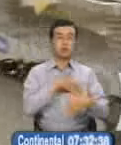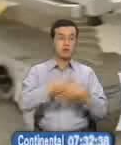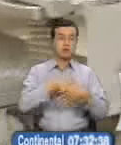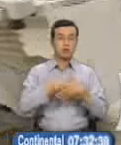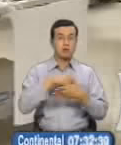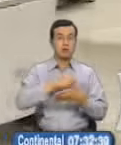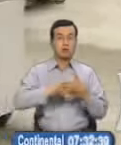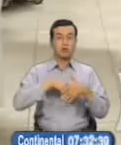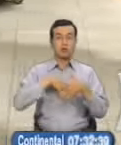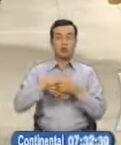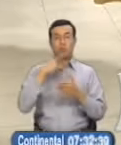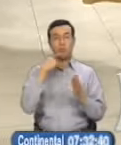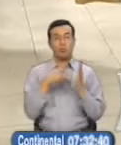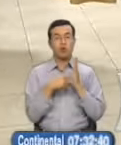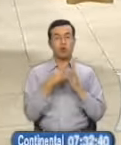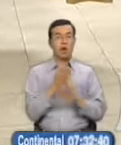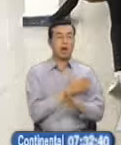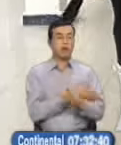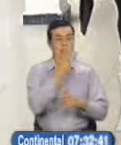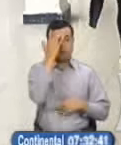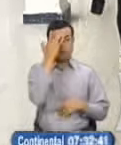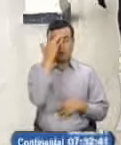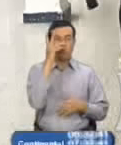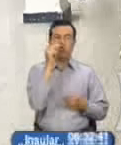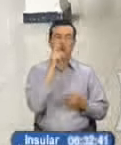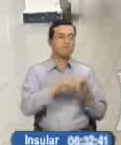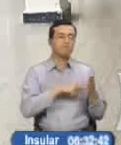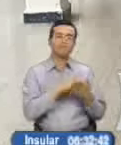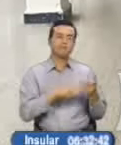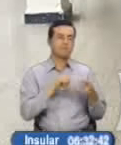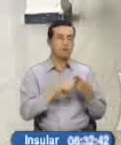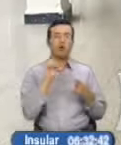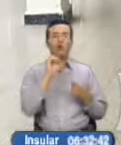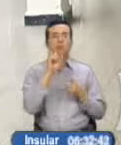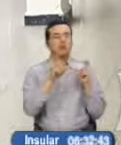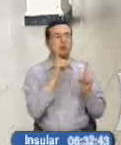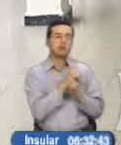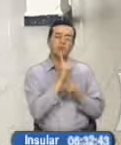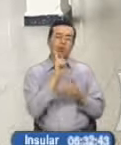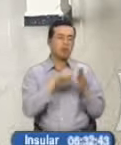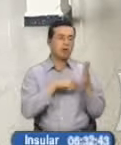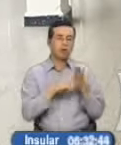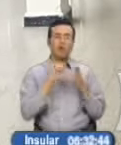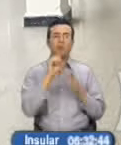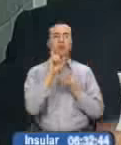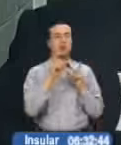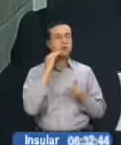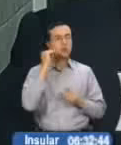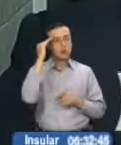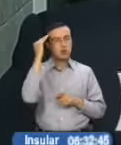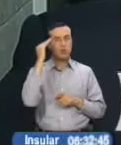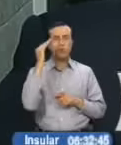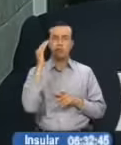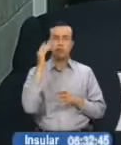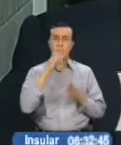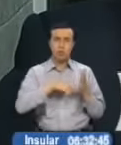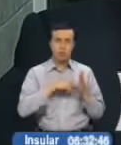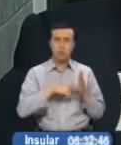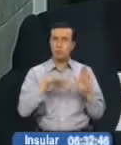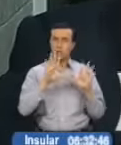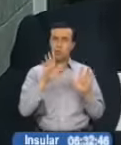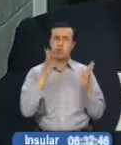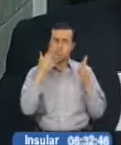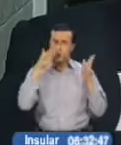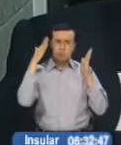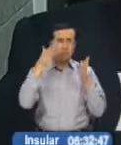los contratos, como la no cobertura de preexistencias, beneficiando también a personas con discapacidad o adultos mayores. Tienen obligación de atender